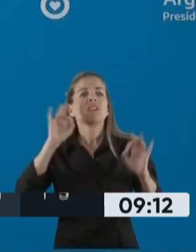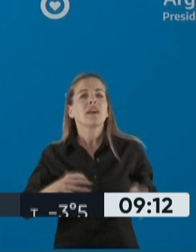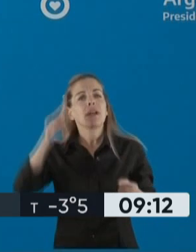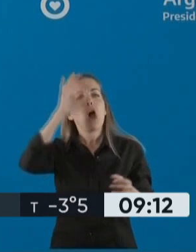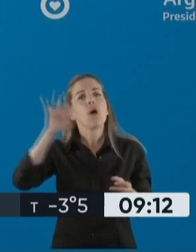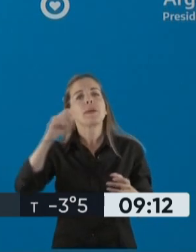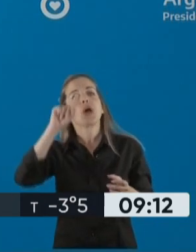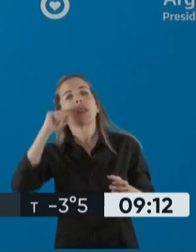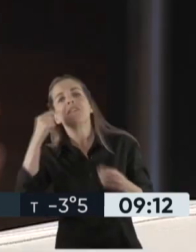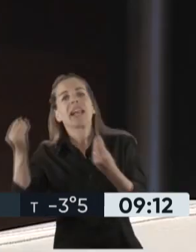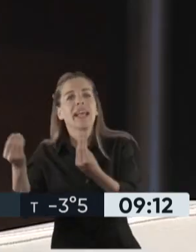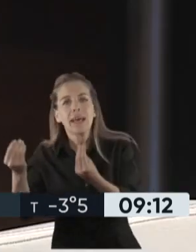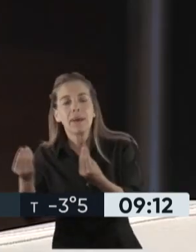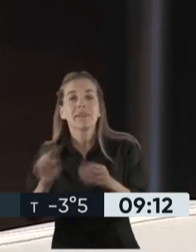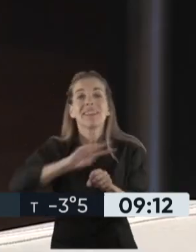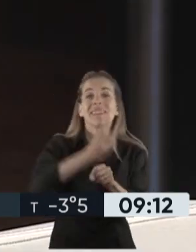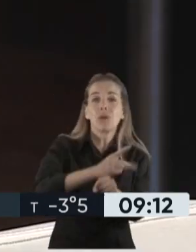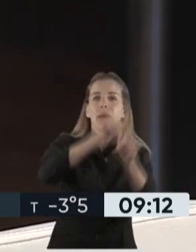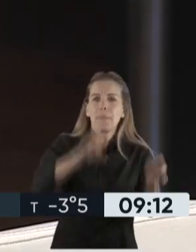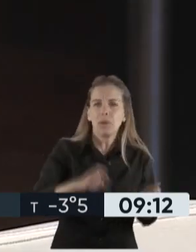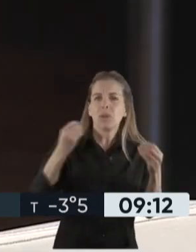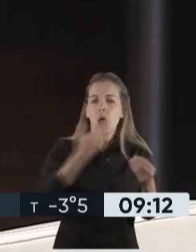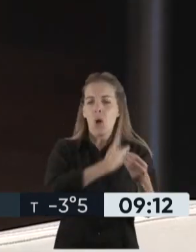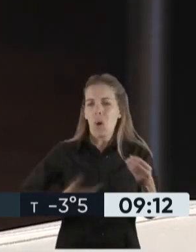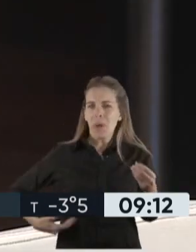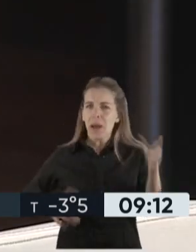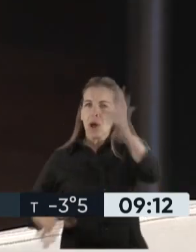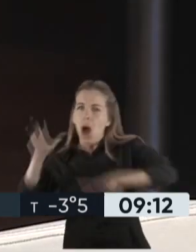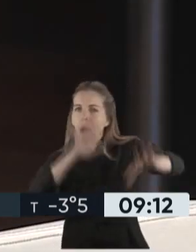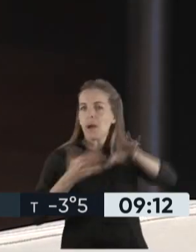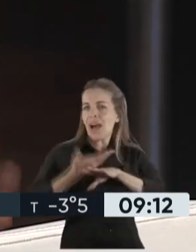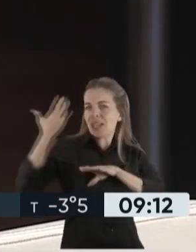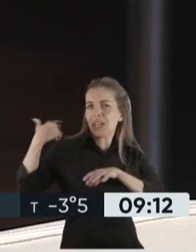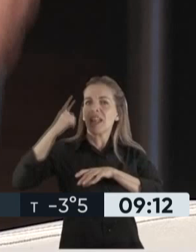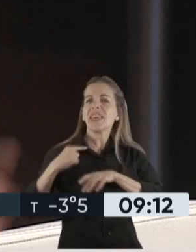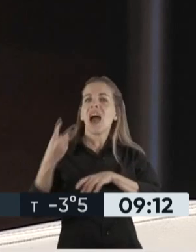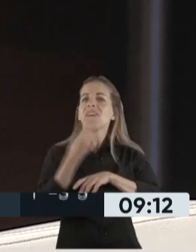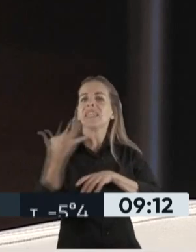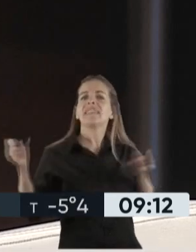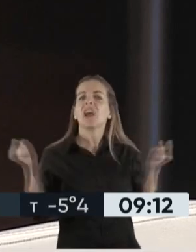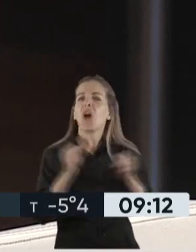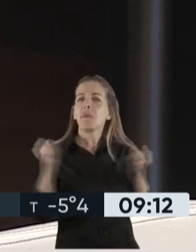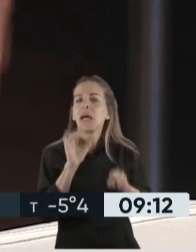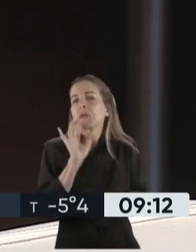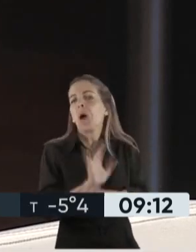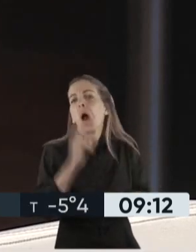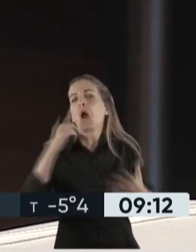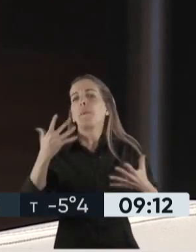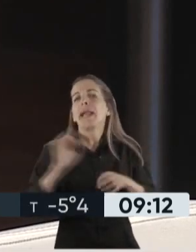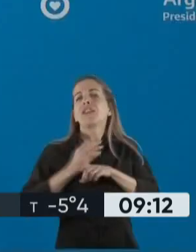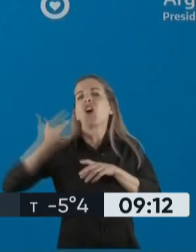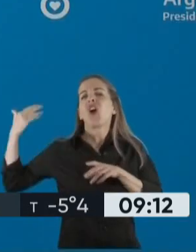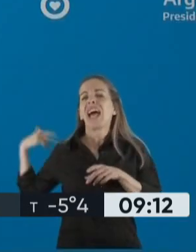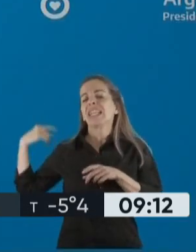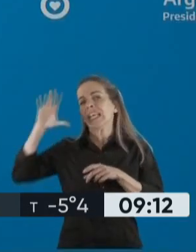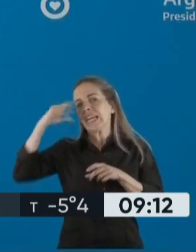Y segundo, ¿por qué el gobierno decidió hacer un 25 de mayo de alguna manera austero, diferente a lo que fueron otros años en los gobiernos de Cristina y